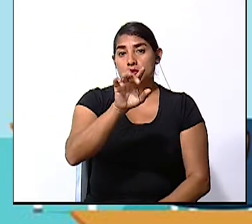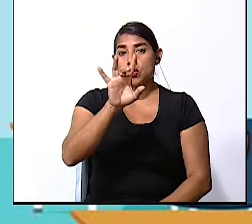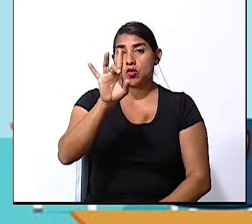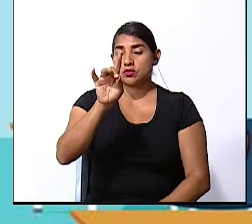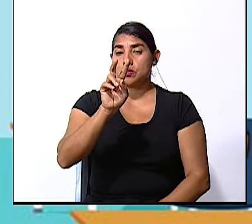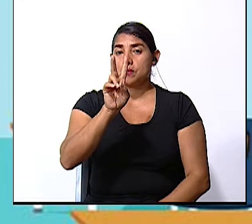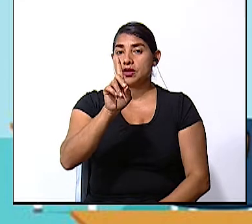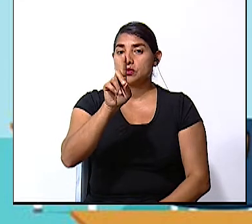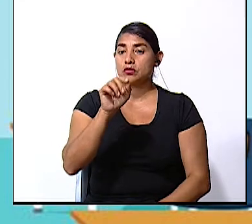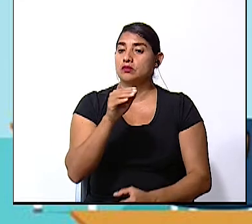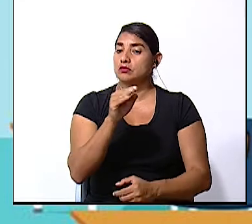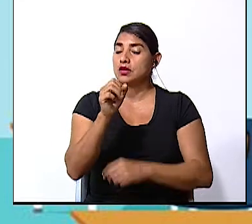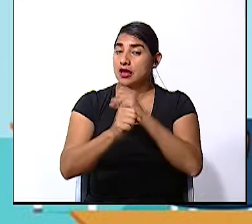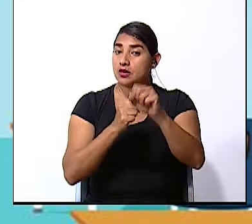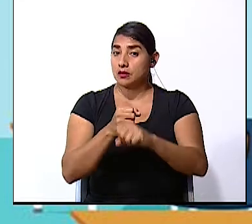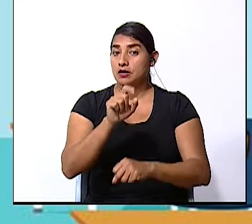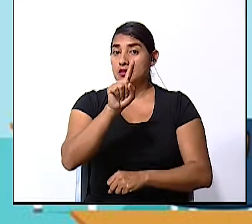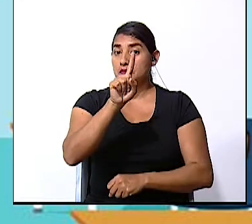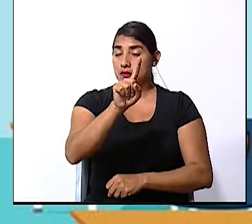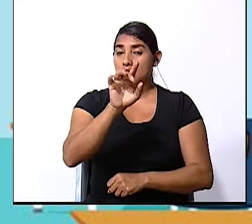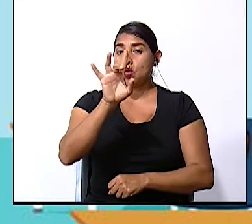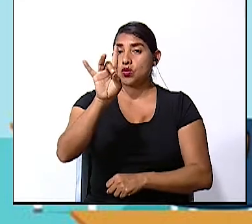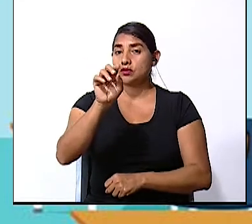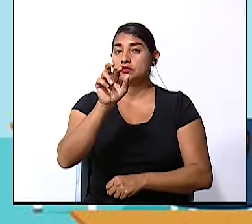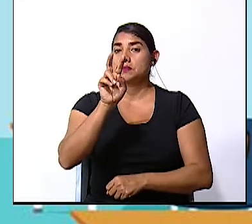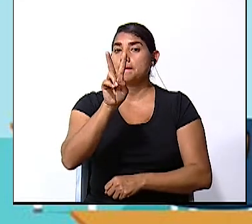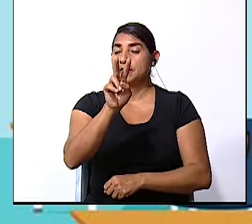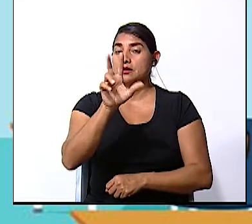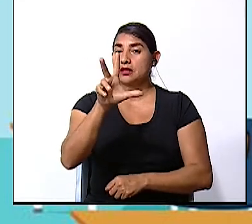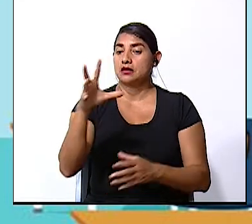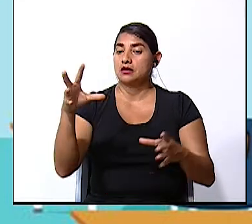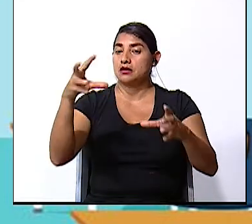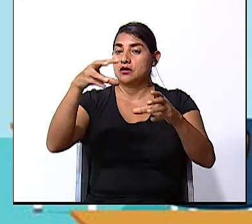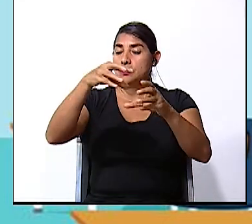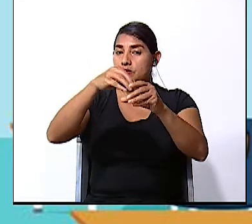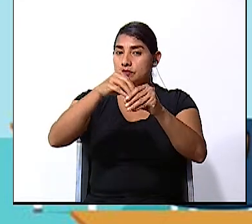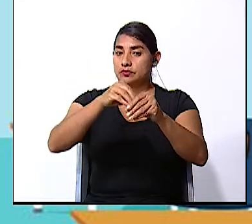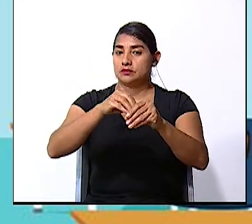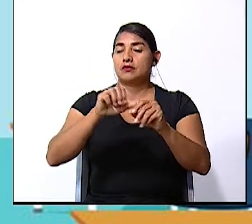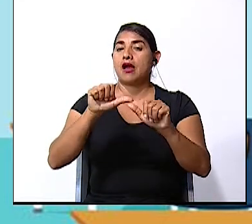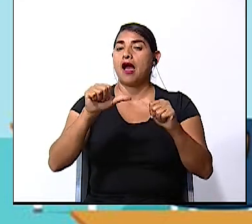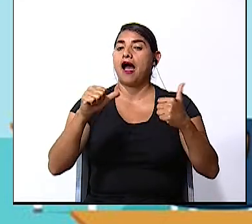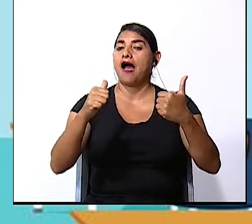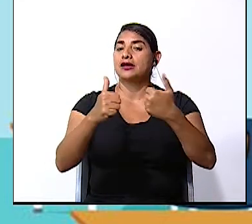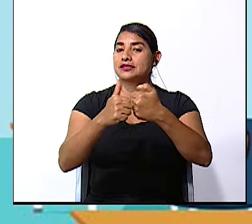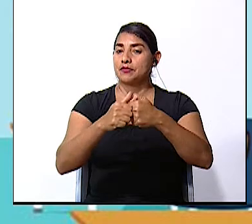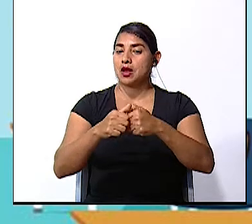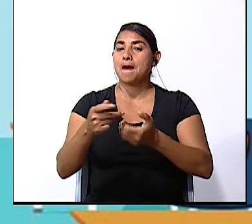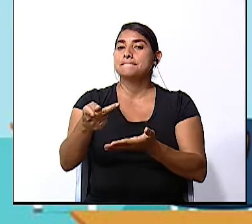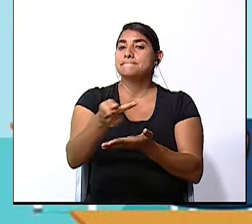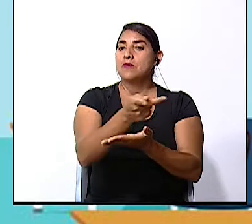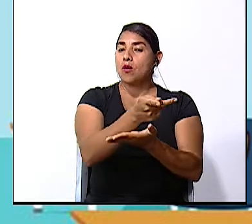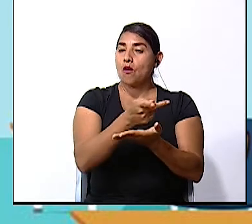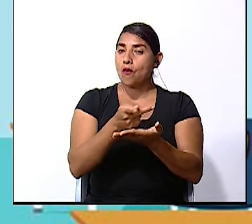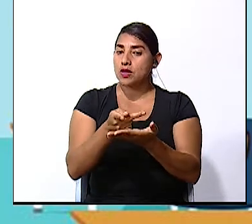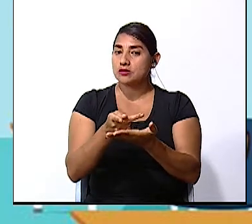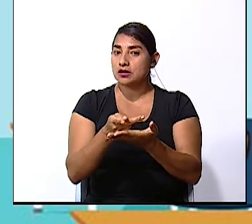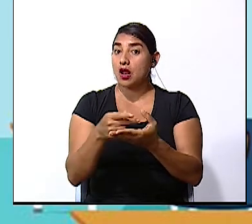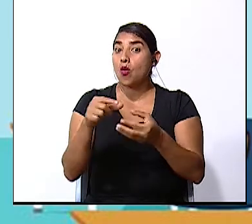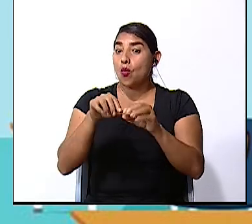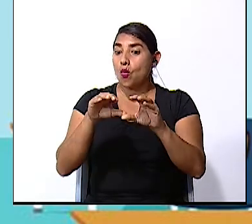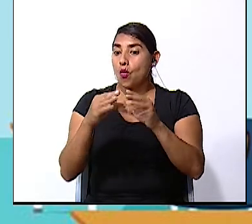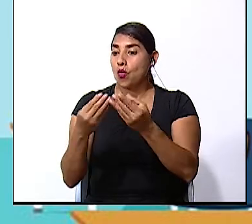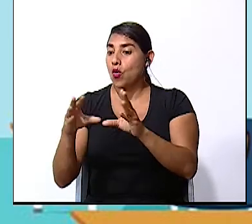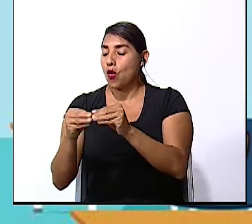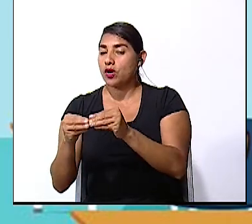1821 y 1823, se integró la Asamblea Provincial y un